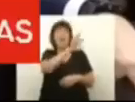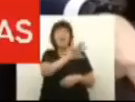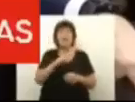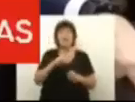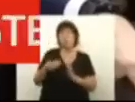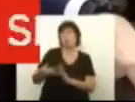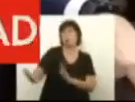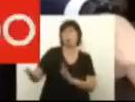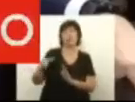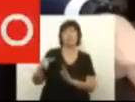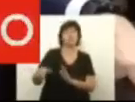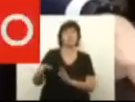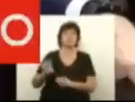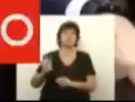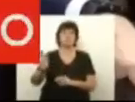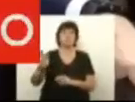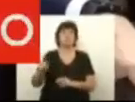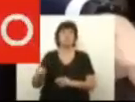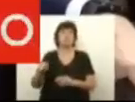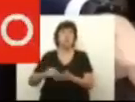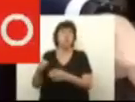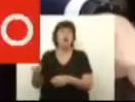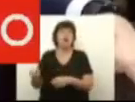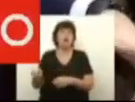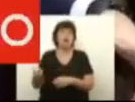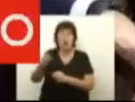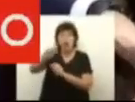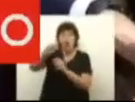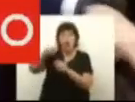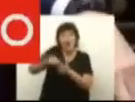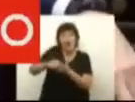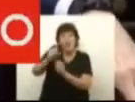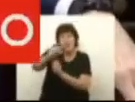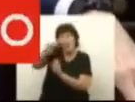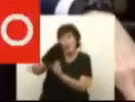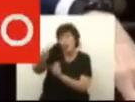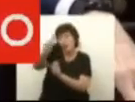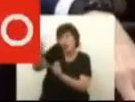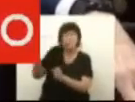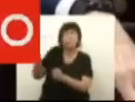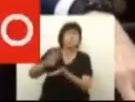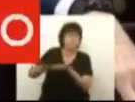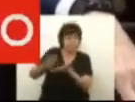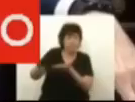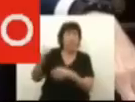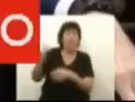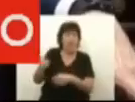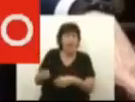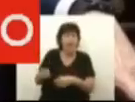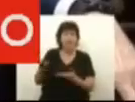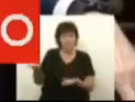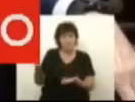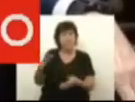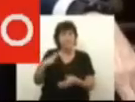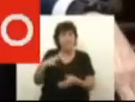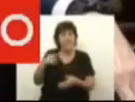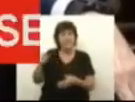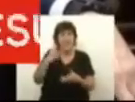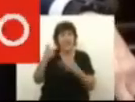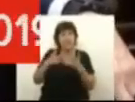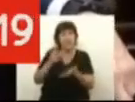se suma a la del 2018 en la educación, en la salud pública, en vivienda, en transferencia a las provincias, que va a significar más